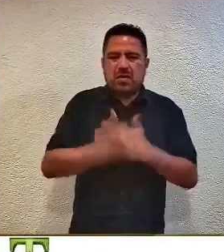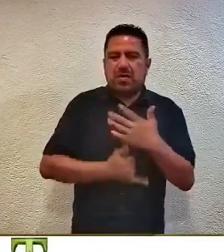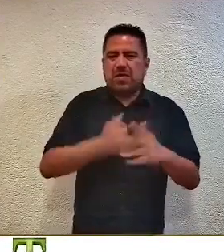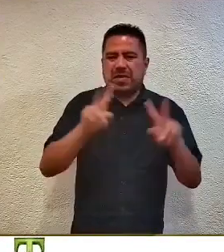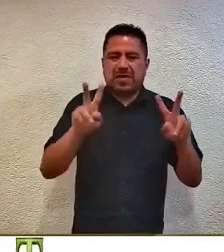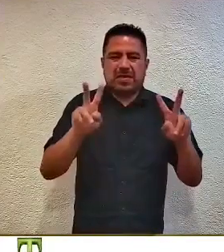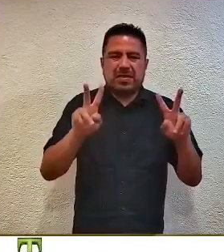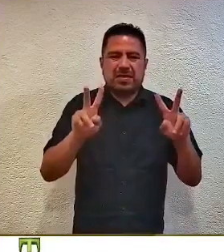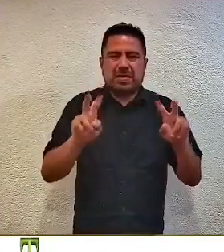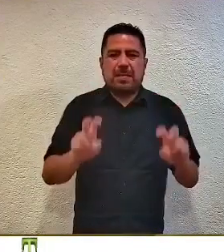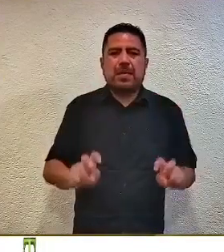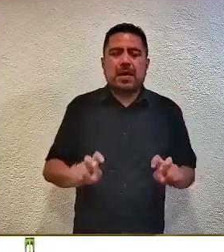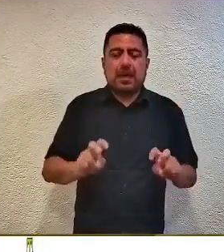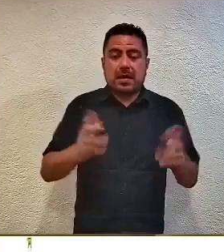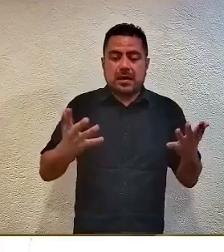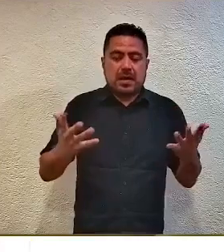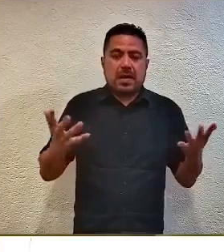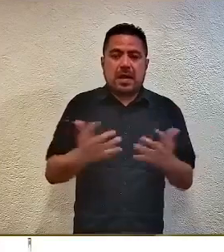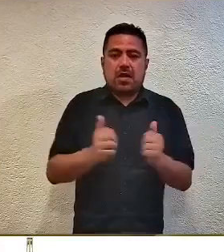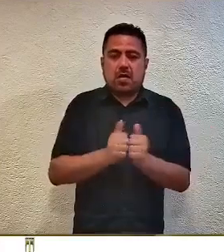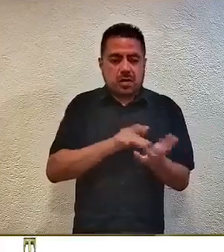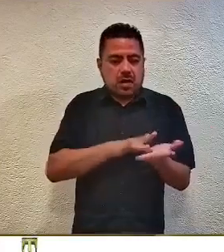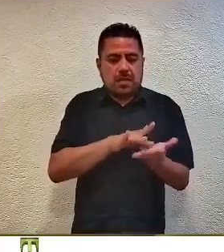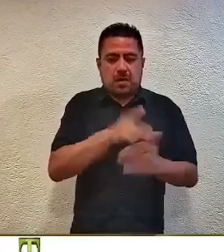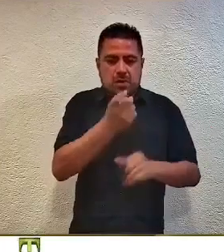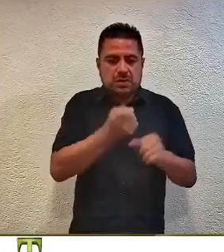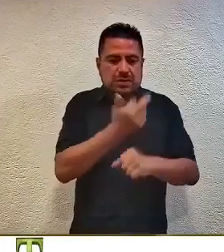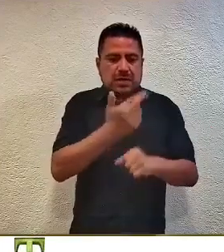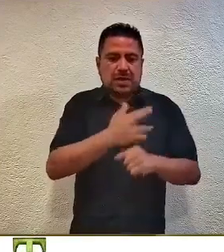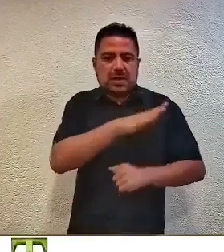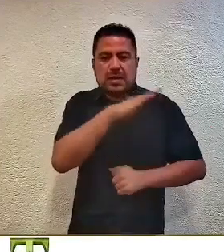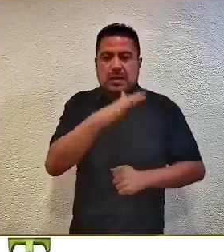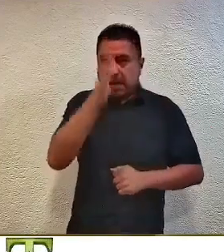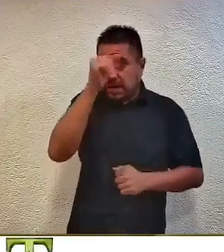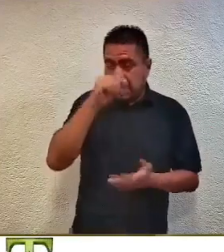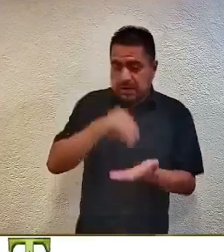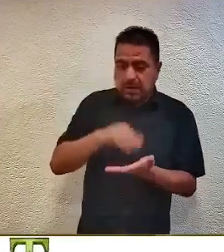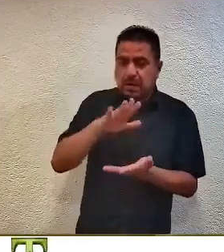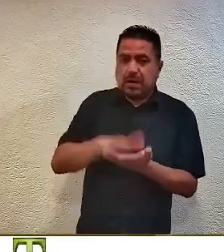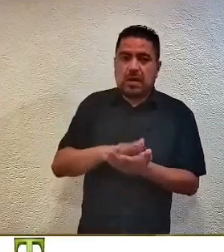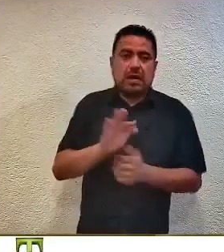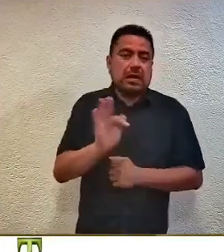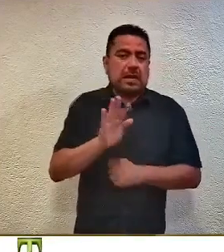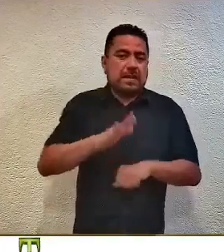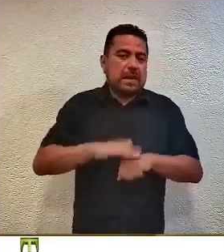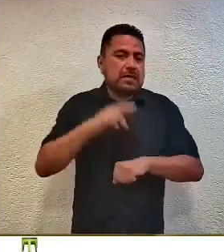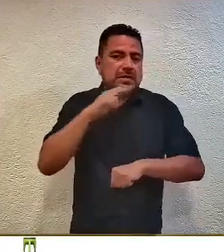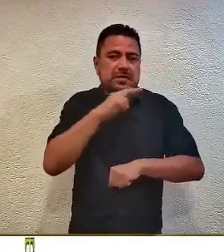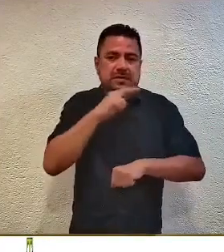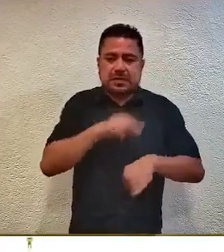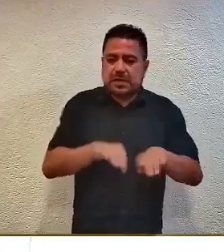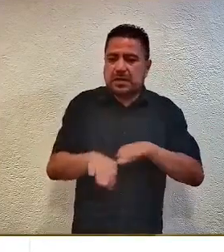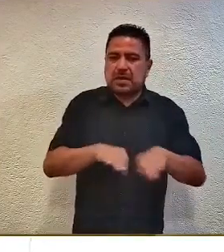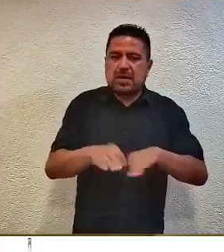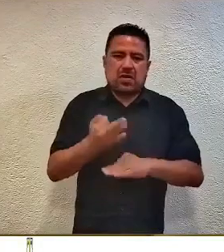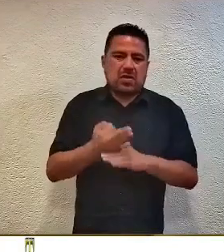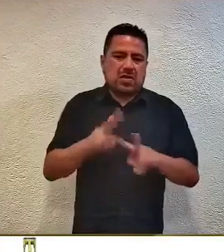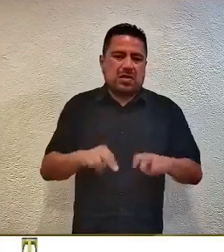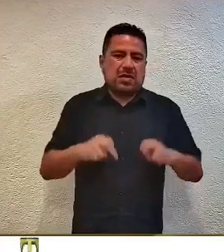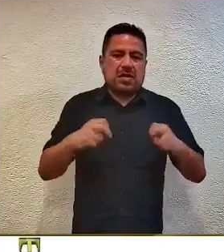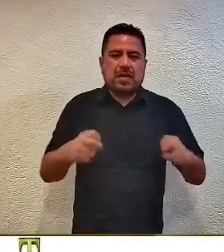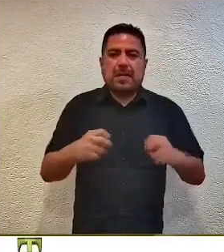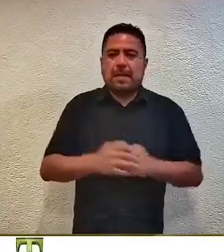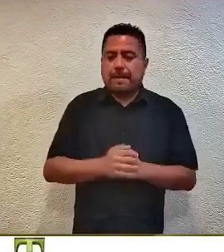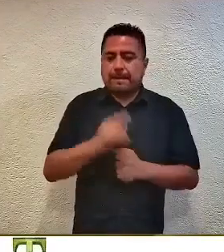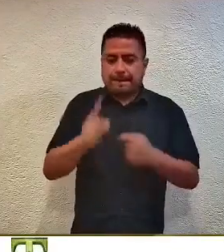ocupan se realizarán con apoyo del Secretario General de Acuerdos a efecto de agilizar los trabajos de esta sesión.